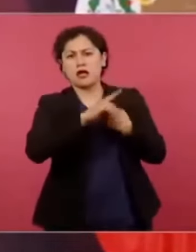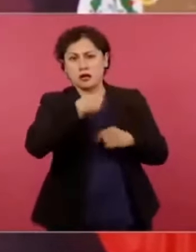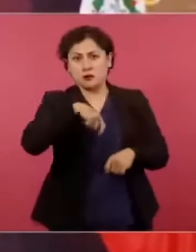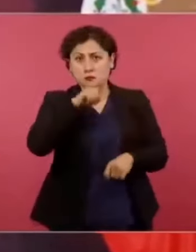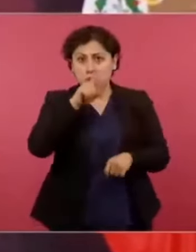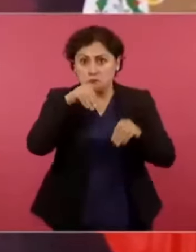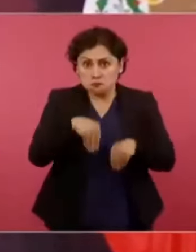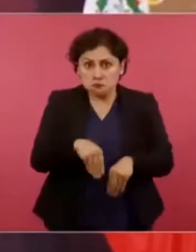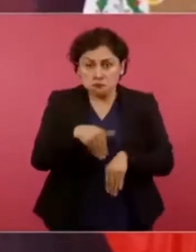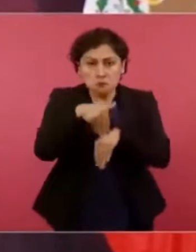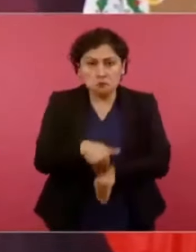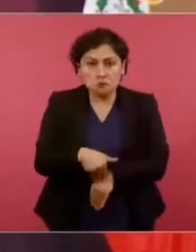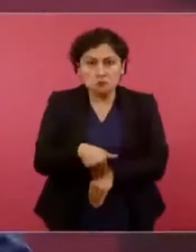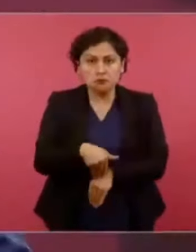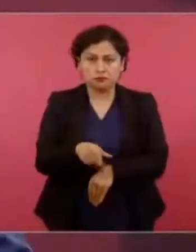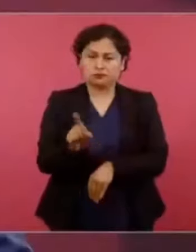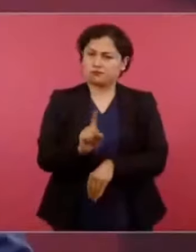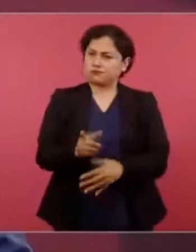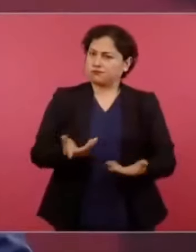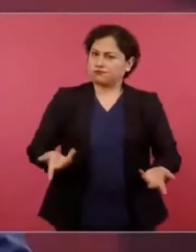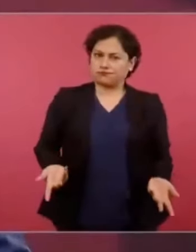callados no